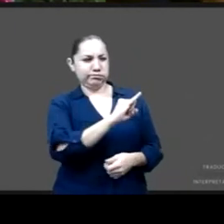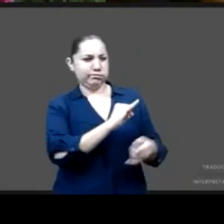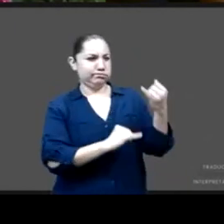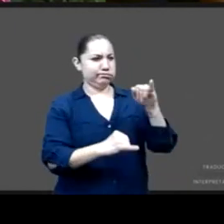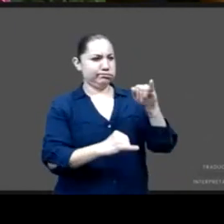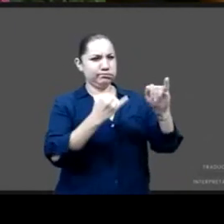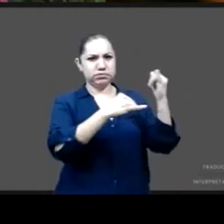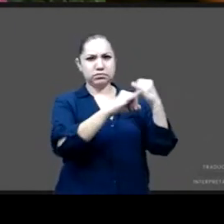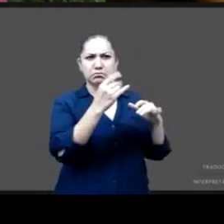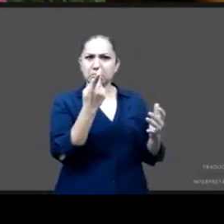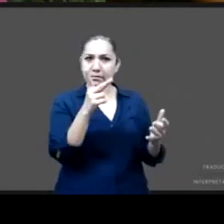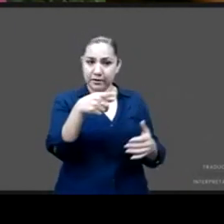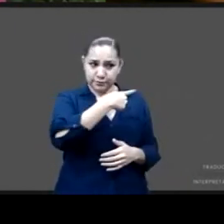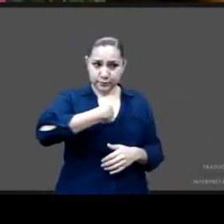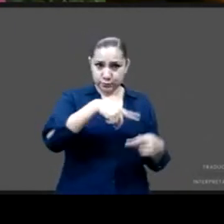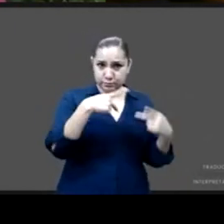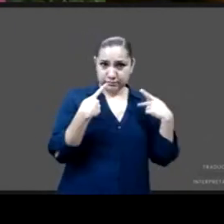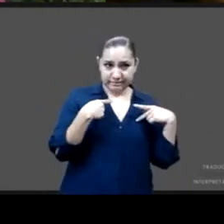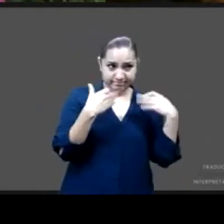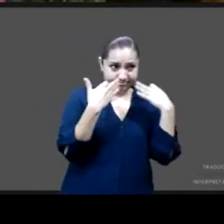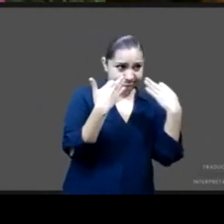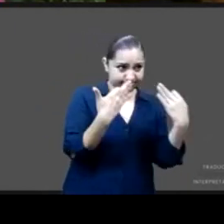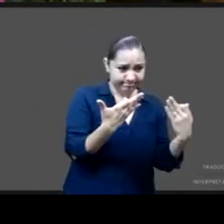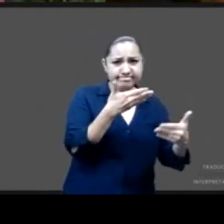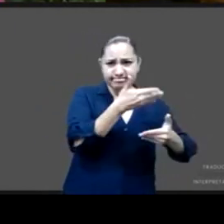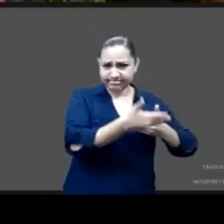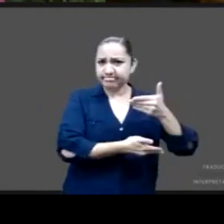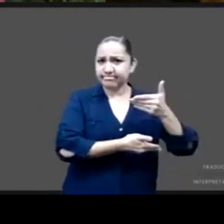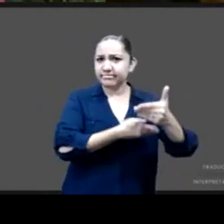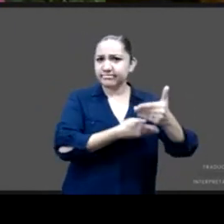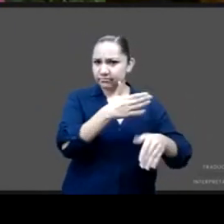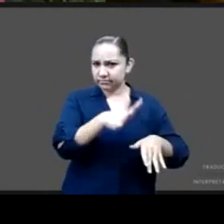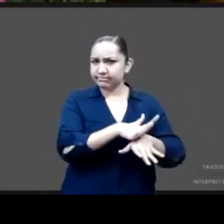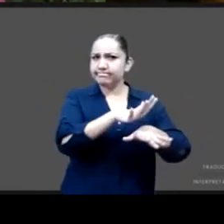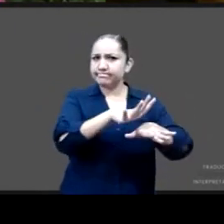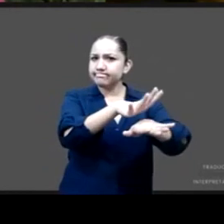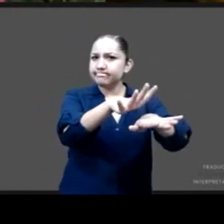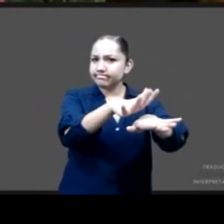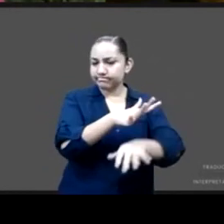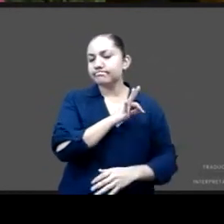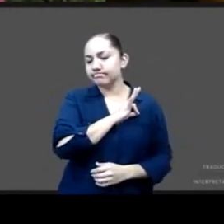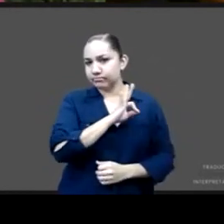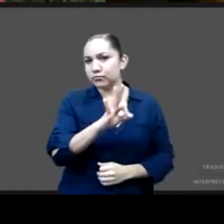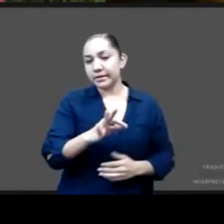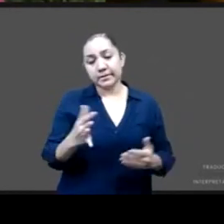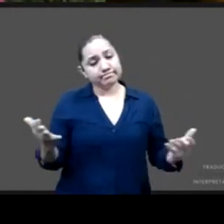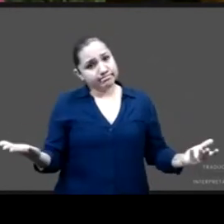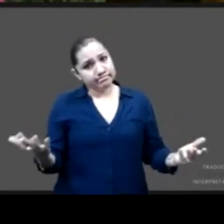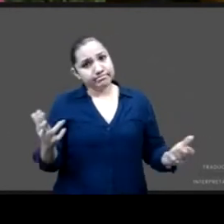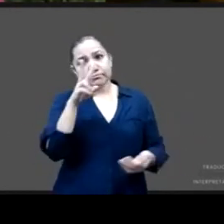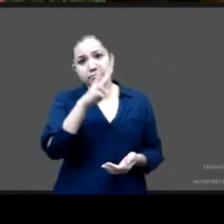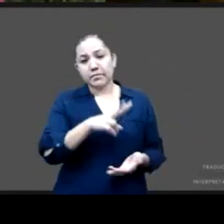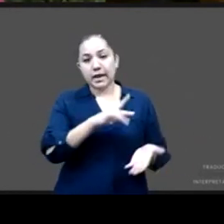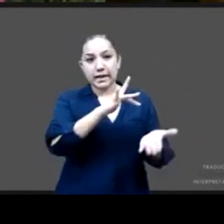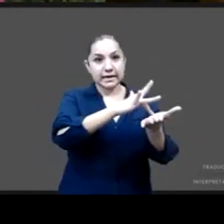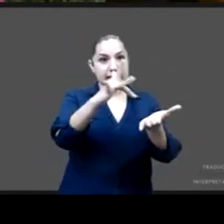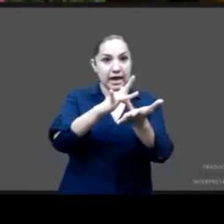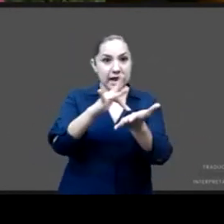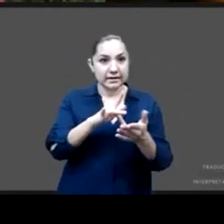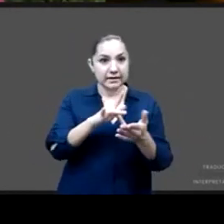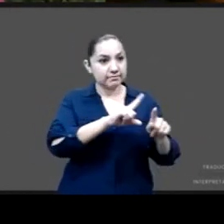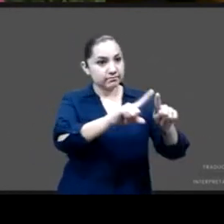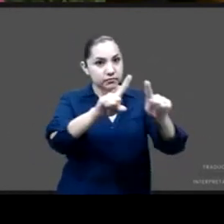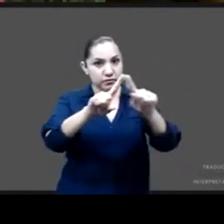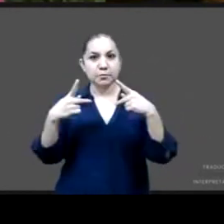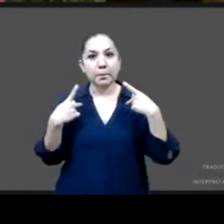posibilidades así que no me queda más que agradecer a los múltiples constructores de paz a los múltiples constructores